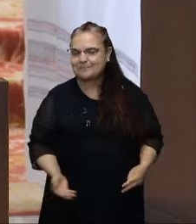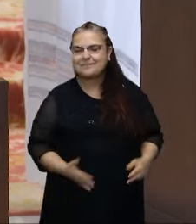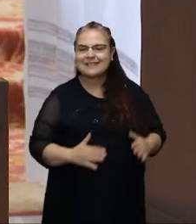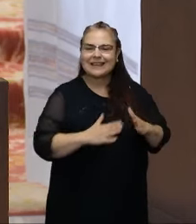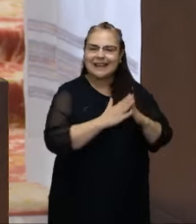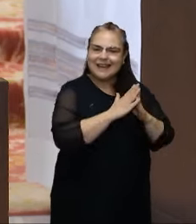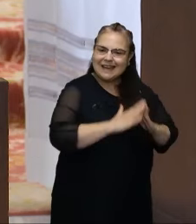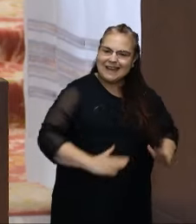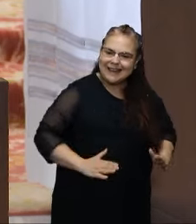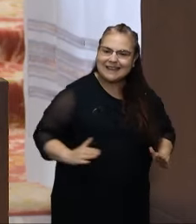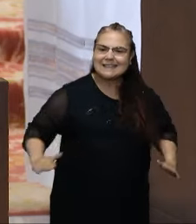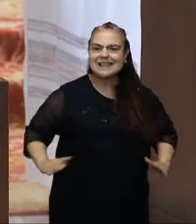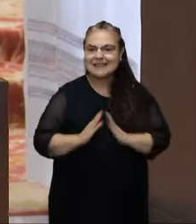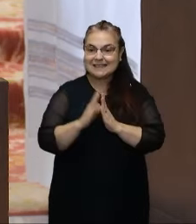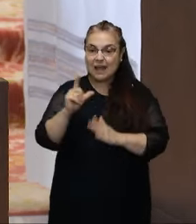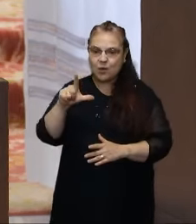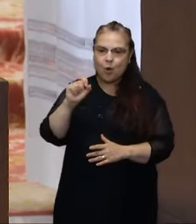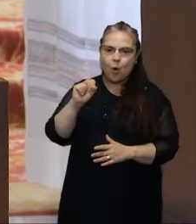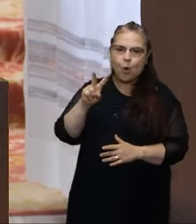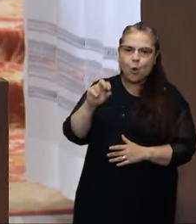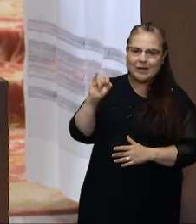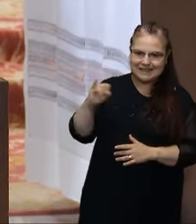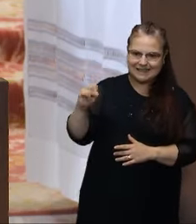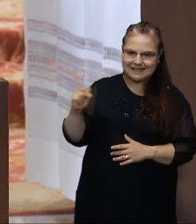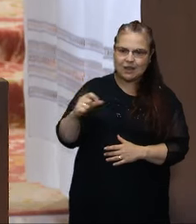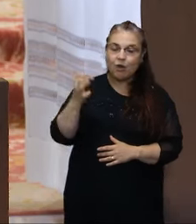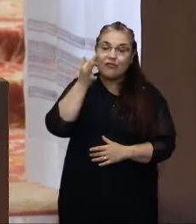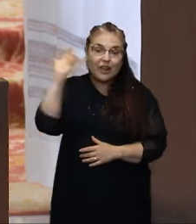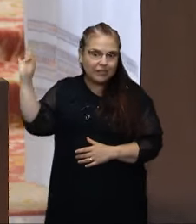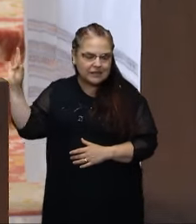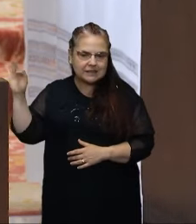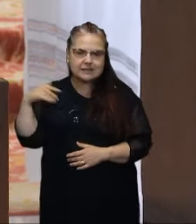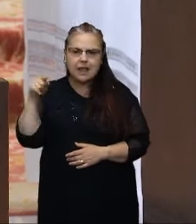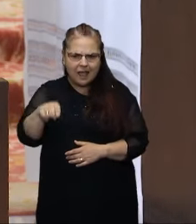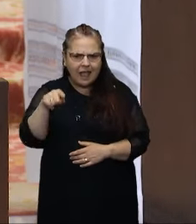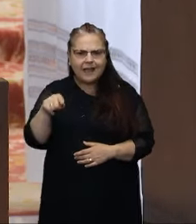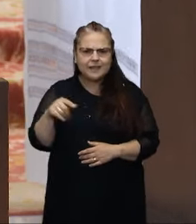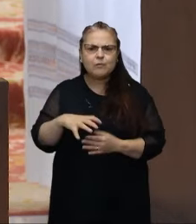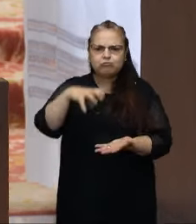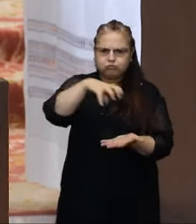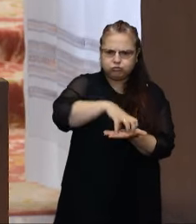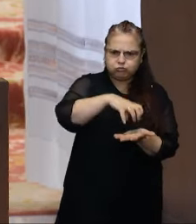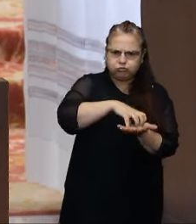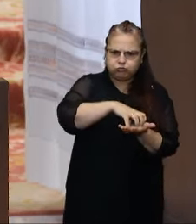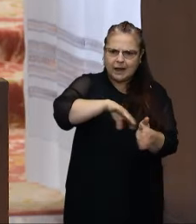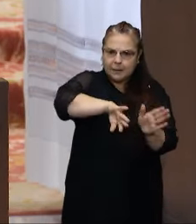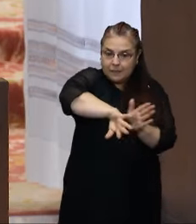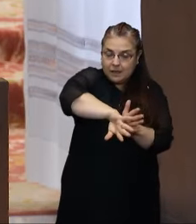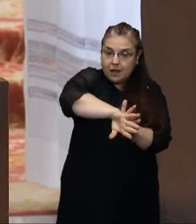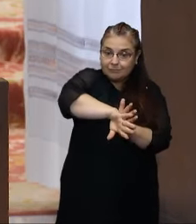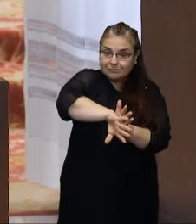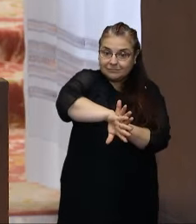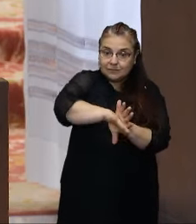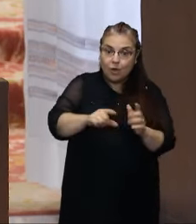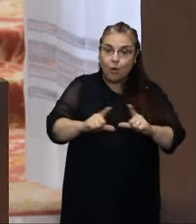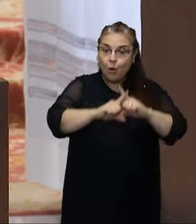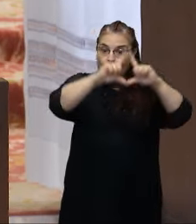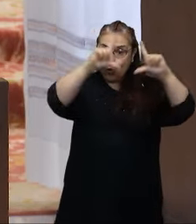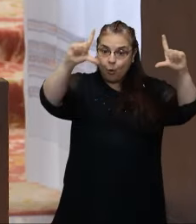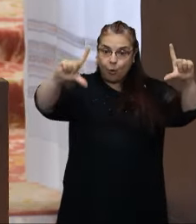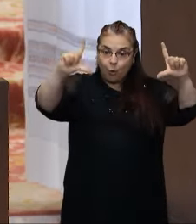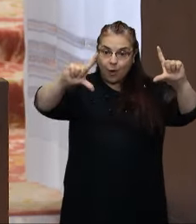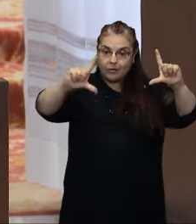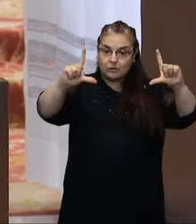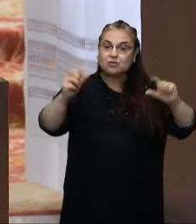San Luis de los Franceses, están colocados en una capilla lateral los tres cuadros que forman la